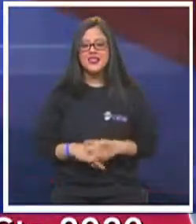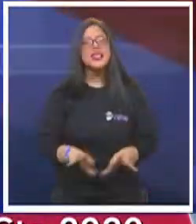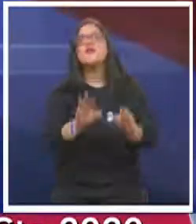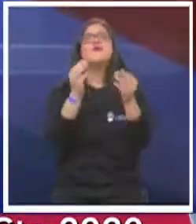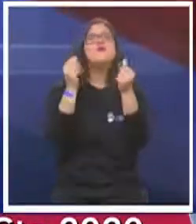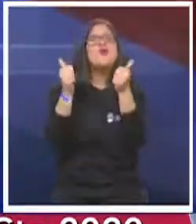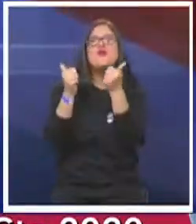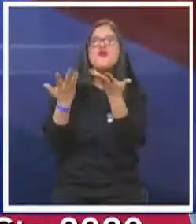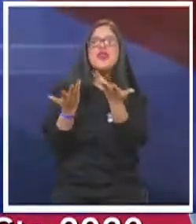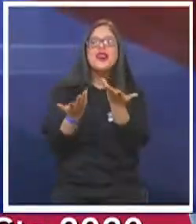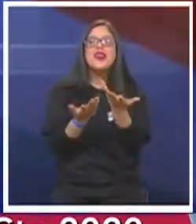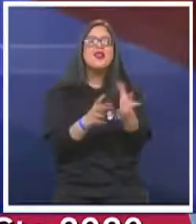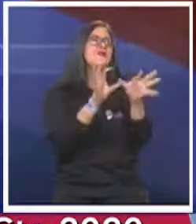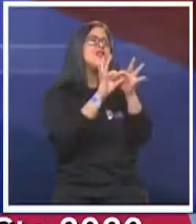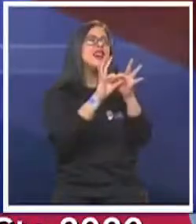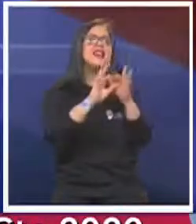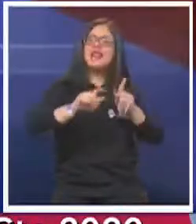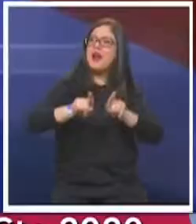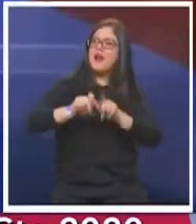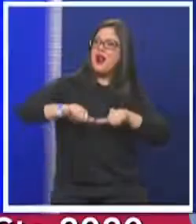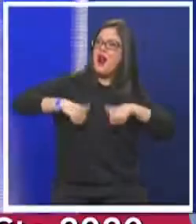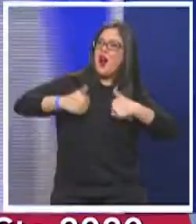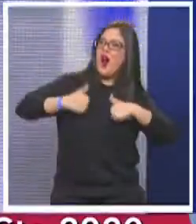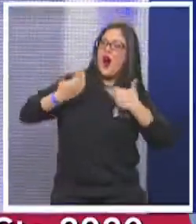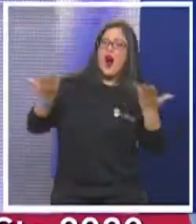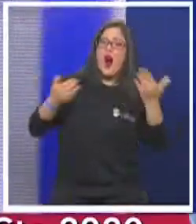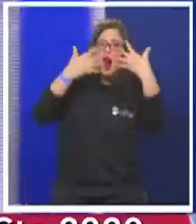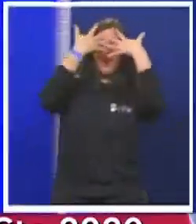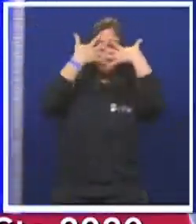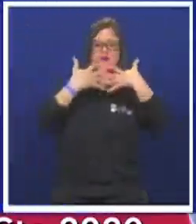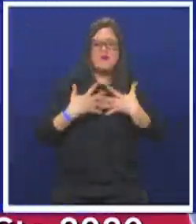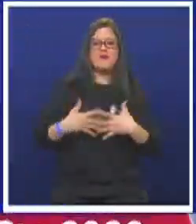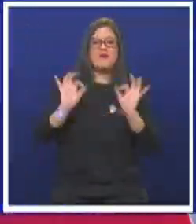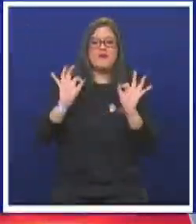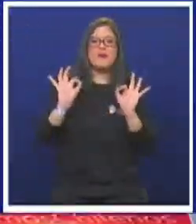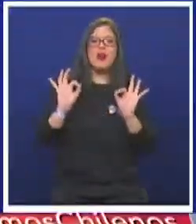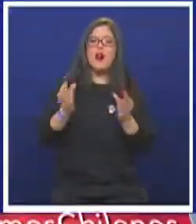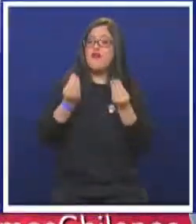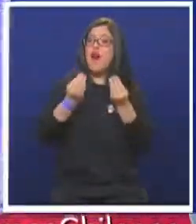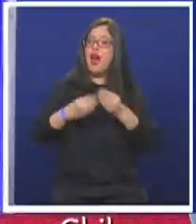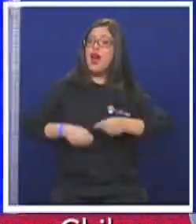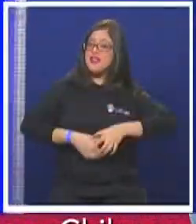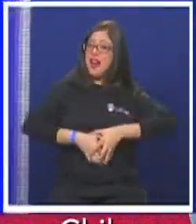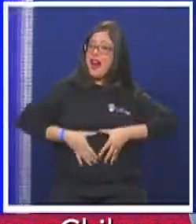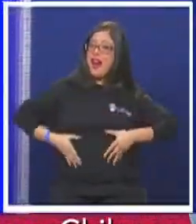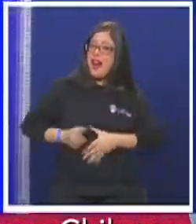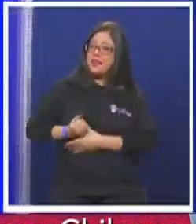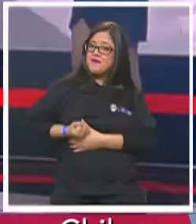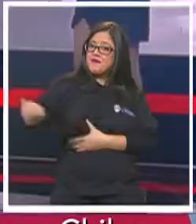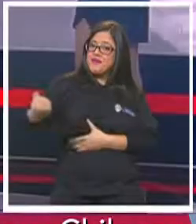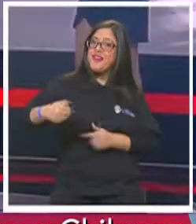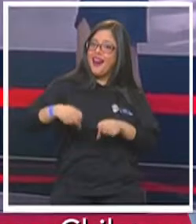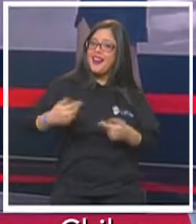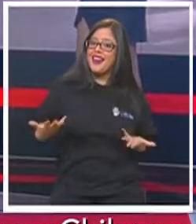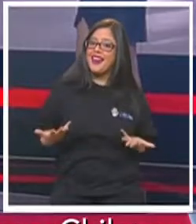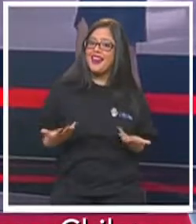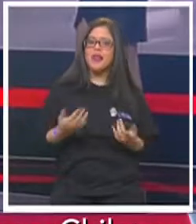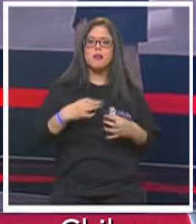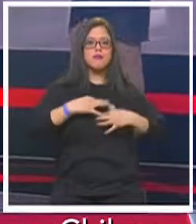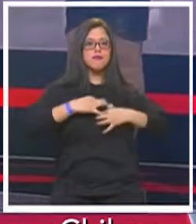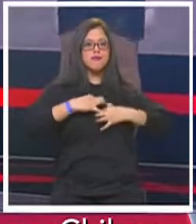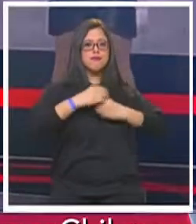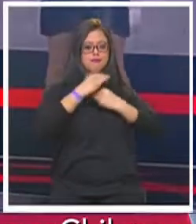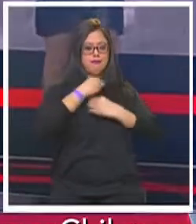bien. Gracias. Se ve muy juvenil, está con buena pinta. Buen cinturón se puso hoy día. Sí. Sí. Y buena camisa